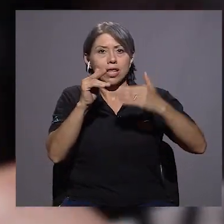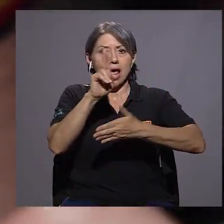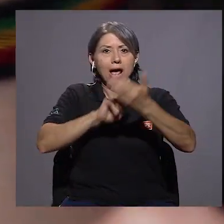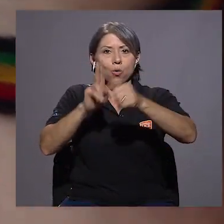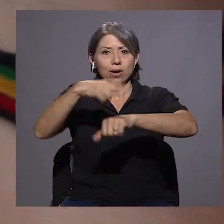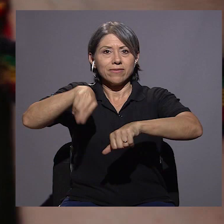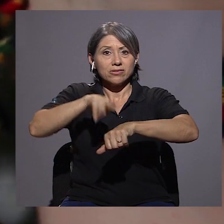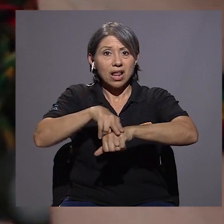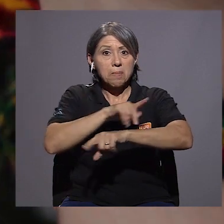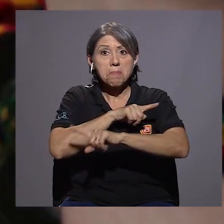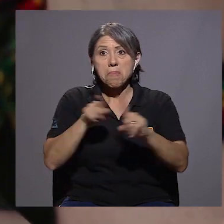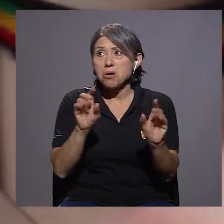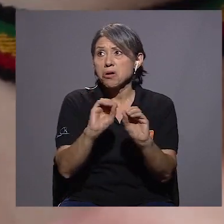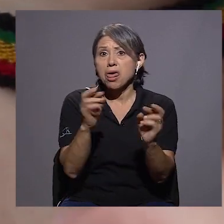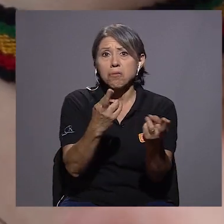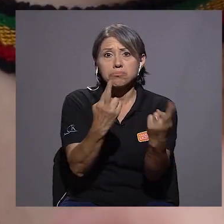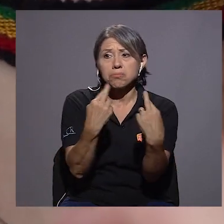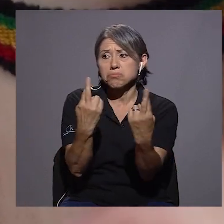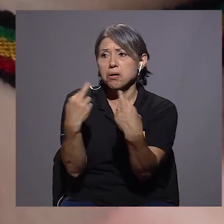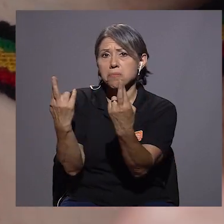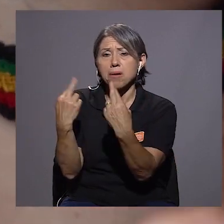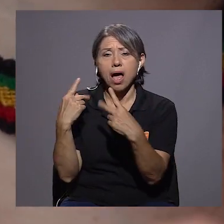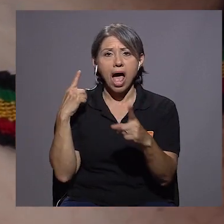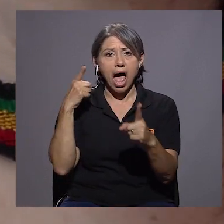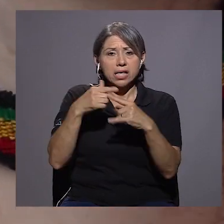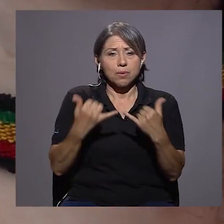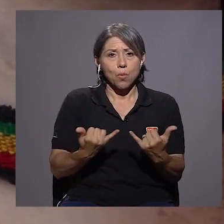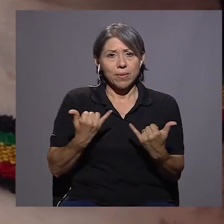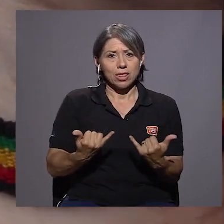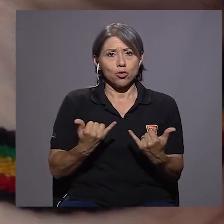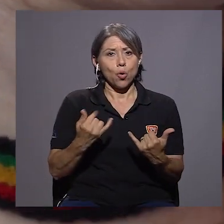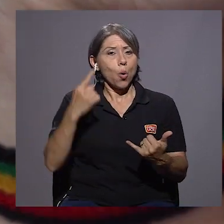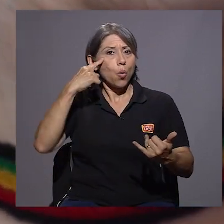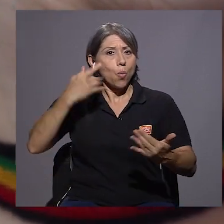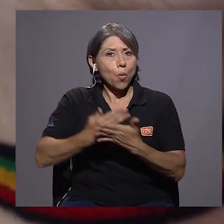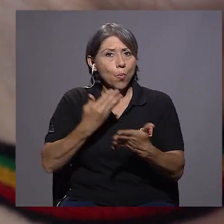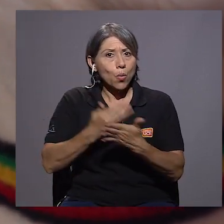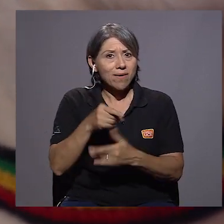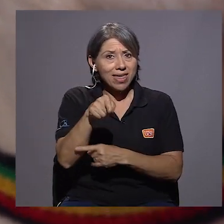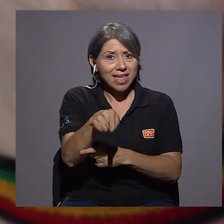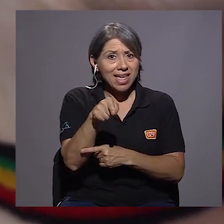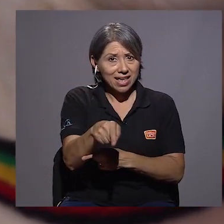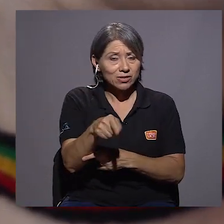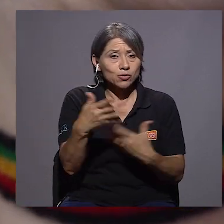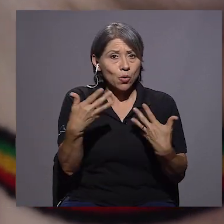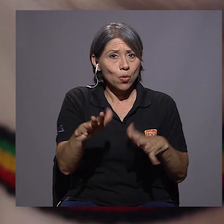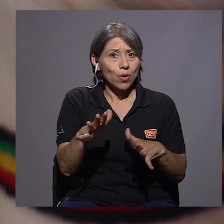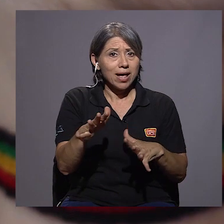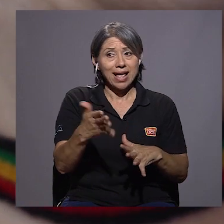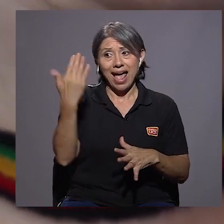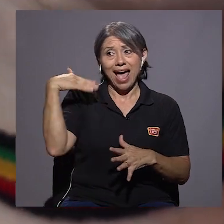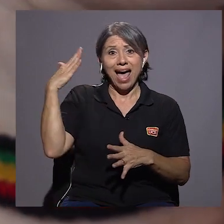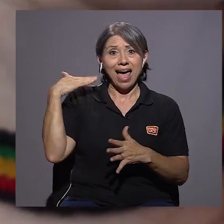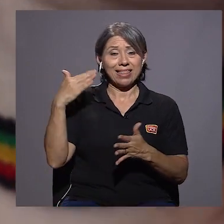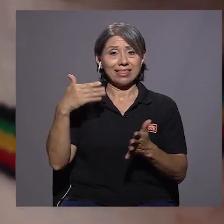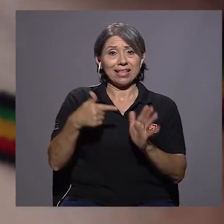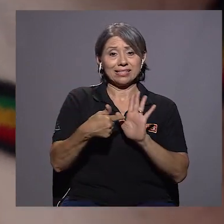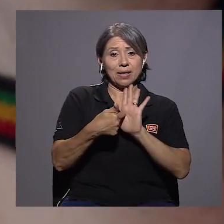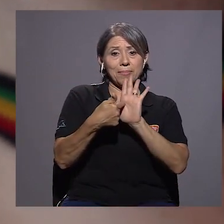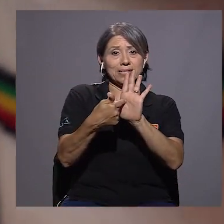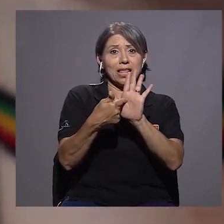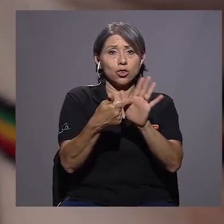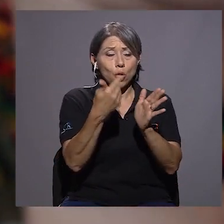y la Rectoría de la UNA, de lo cual no se ha tenido contestación alguna hasta el momento. Como prueba de ello, el